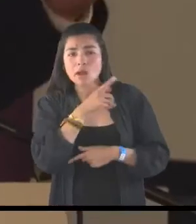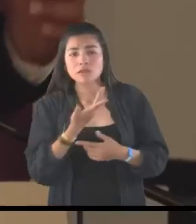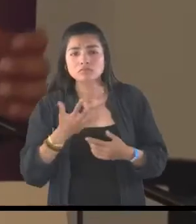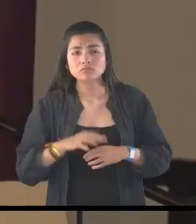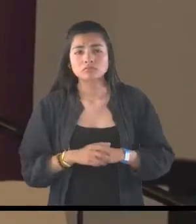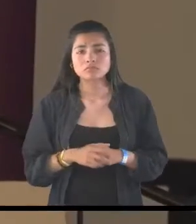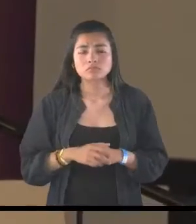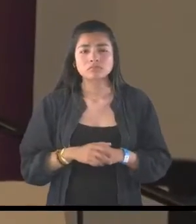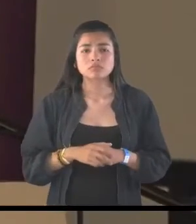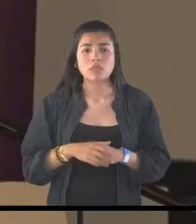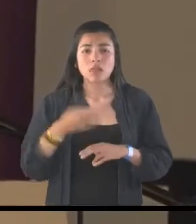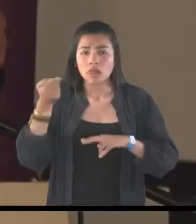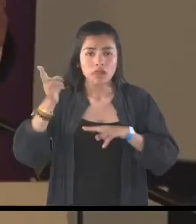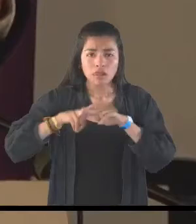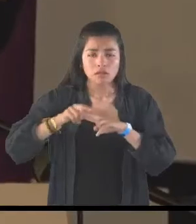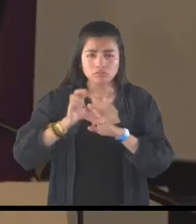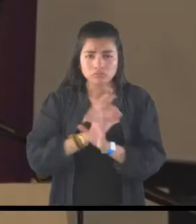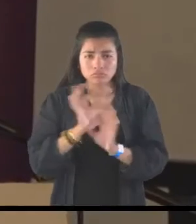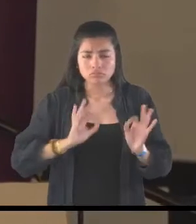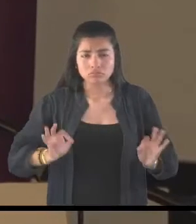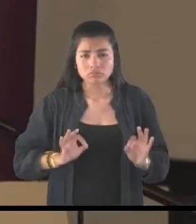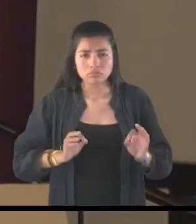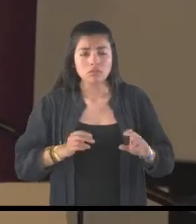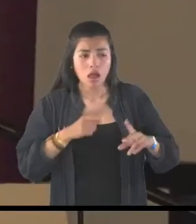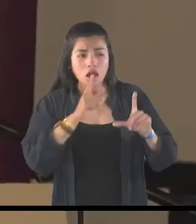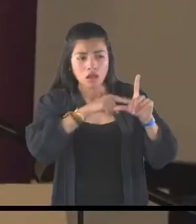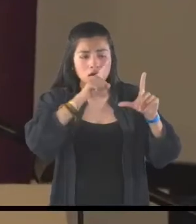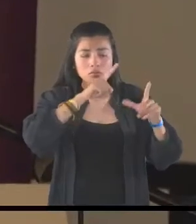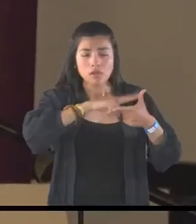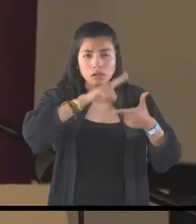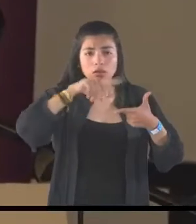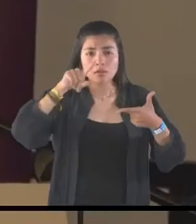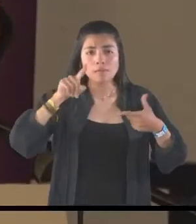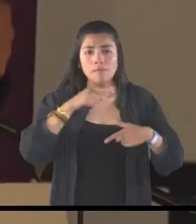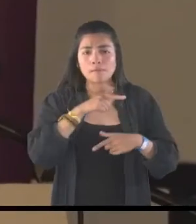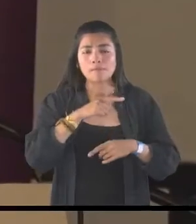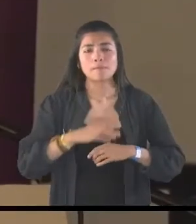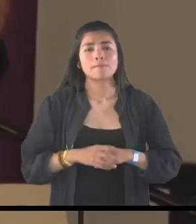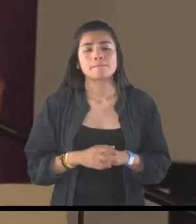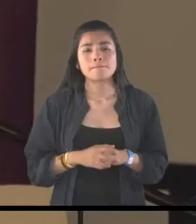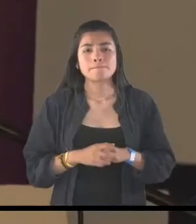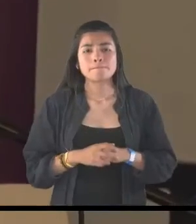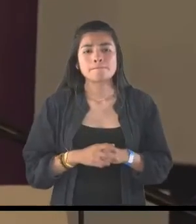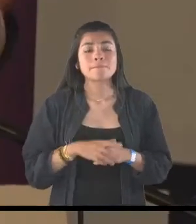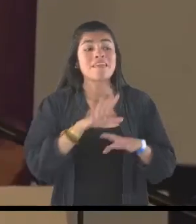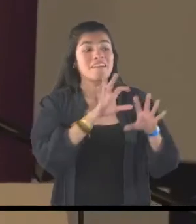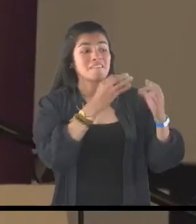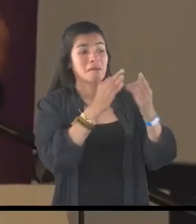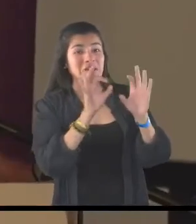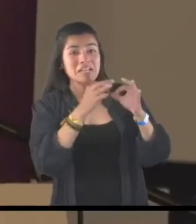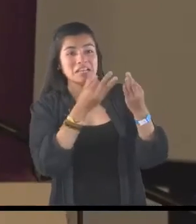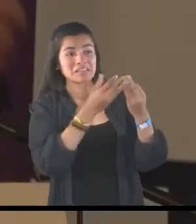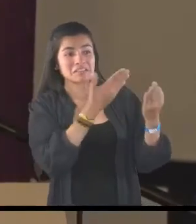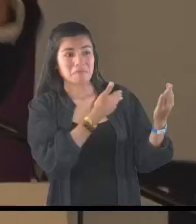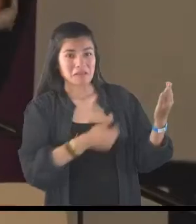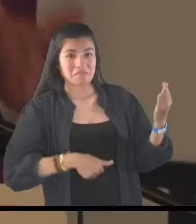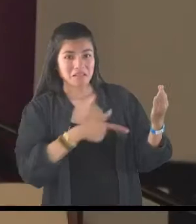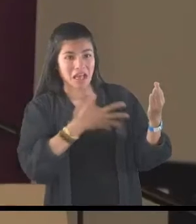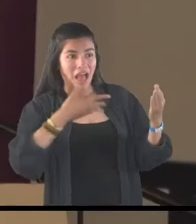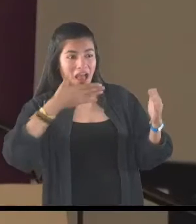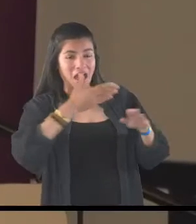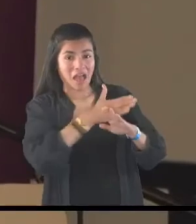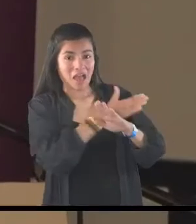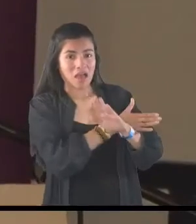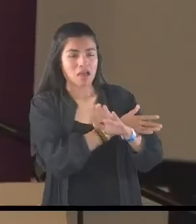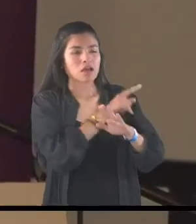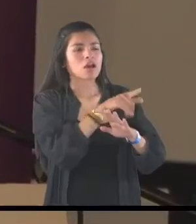estas familias que nos entregan un país en este estado de desigualdad, de pobreza, de violencia y de corrupción pueden decir